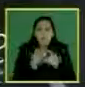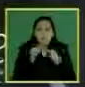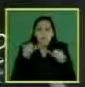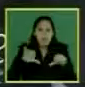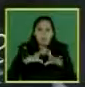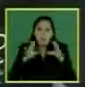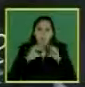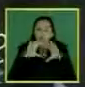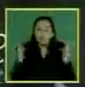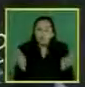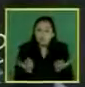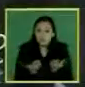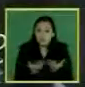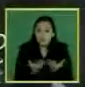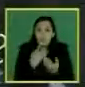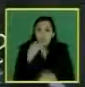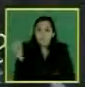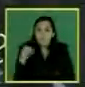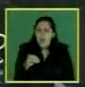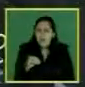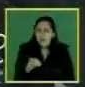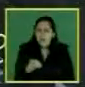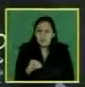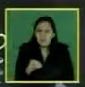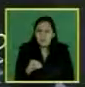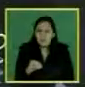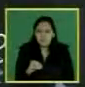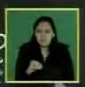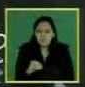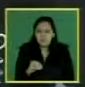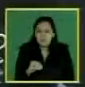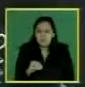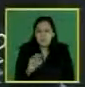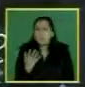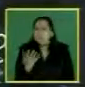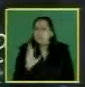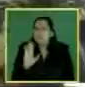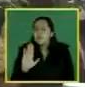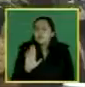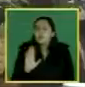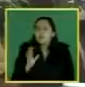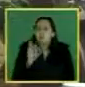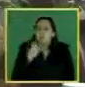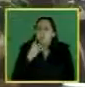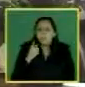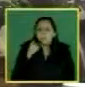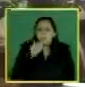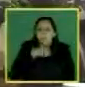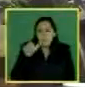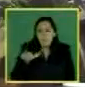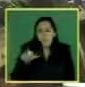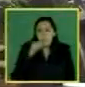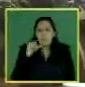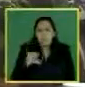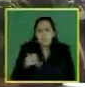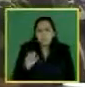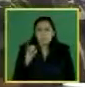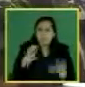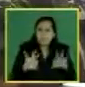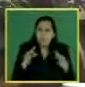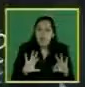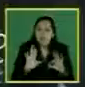todo el mundo. Entonces, y además, desde el punto de vista ético, lo normalizaron. Si el delinque legitima el delito. Pero